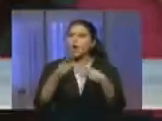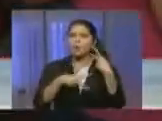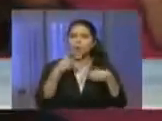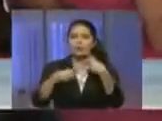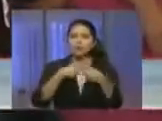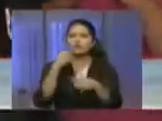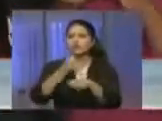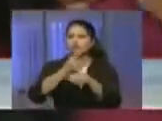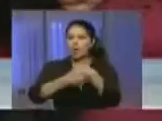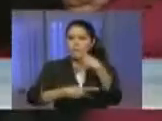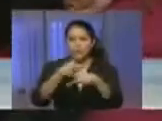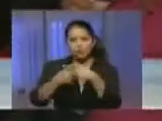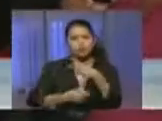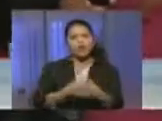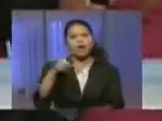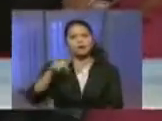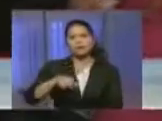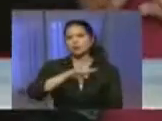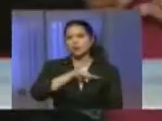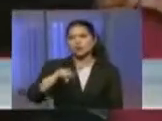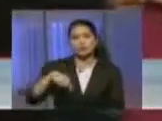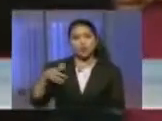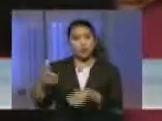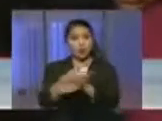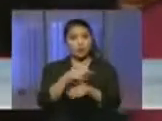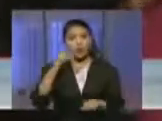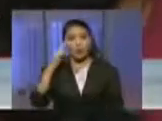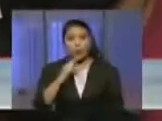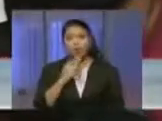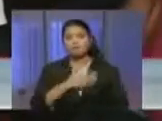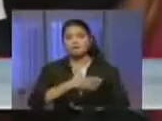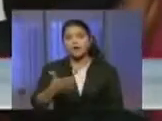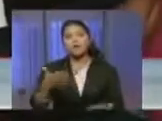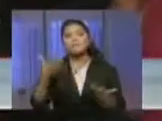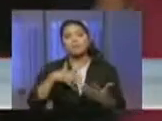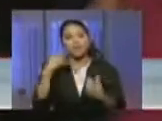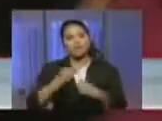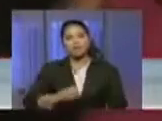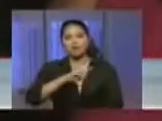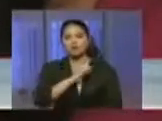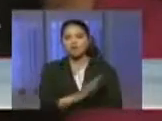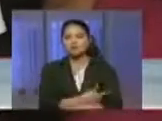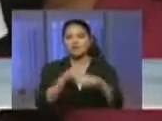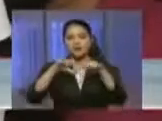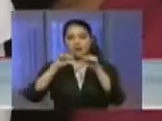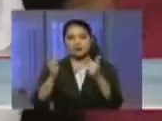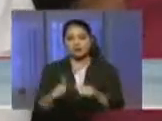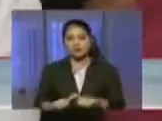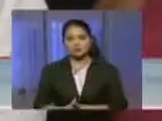producción que nosotros a través del gobierno bolivariano te ha brindado para fortalecer la